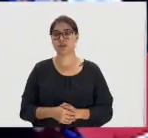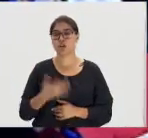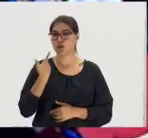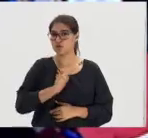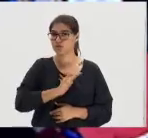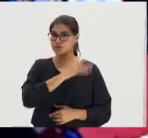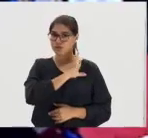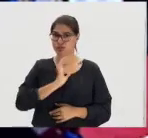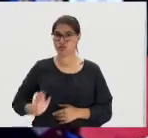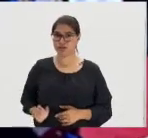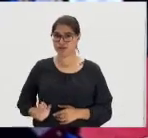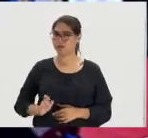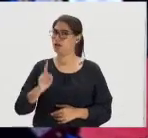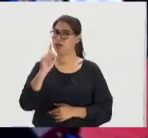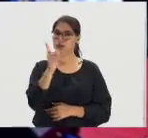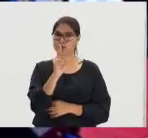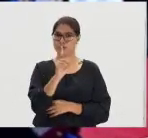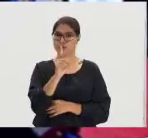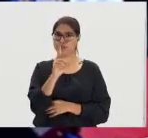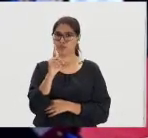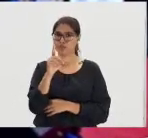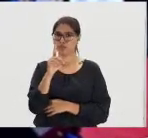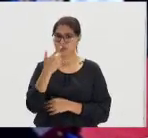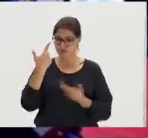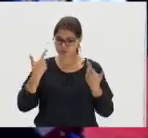¿Usted cree que gringa por el tinte que anda? Se engaña, señor.